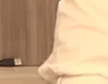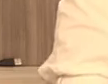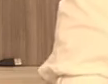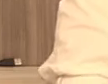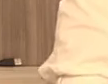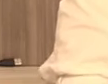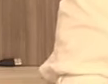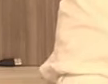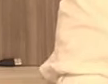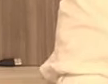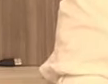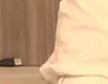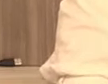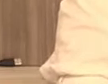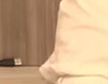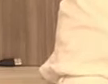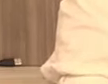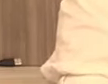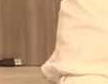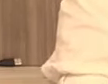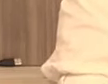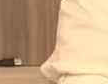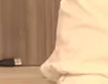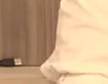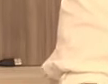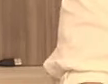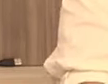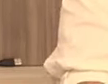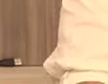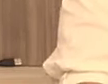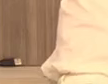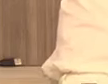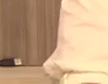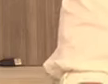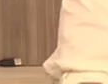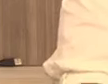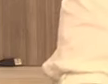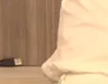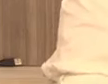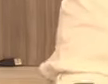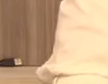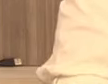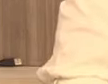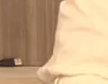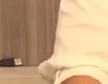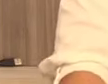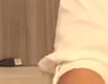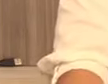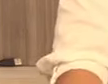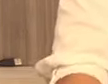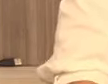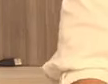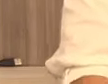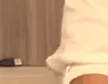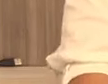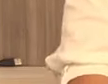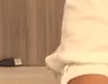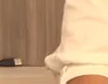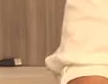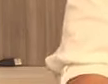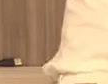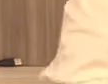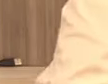andamiaje de la entidad. Entonces, eso, hoy por hoy Capresoca, al cierre de mayo, que es el último reporte que nosotros tenemos un índice de siniestralidad del